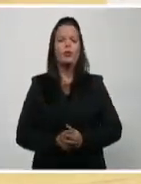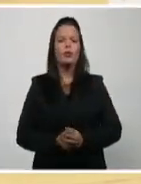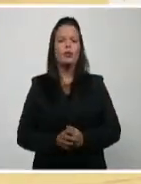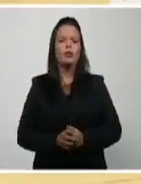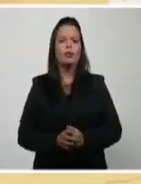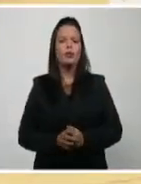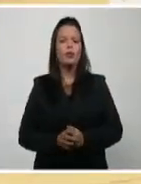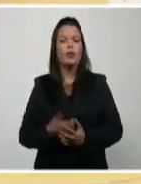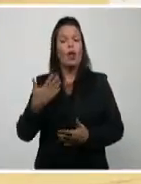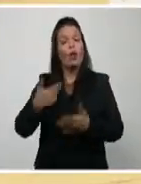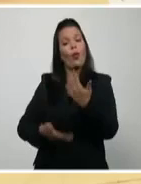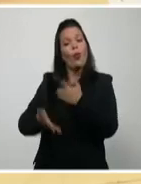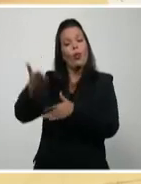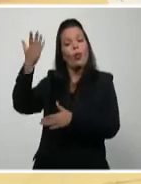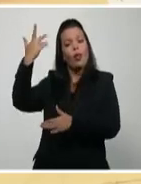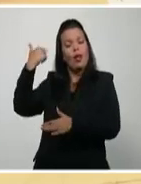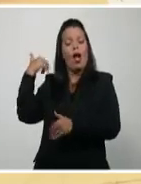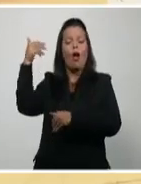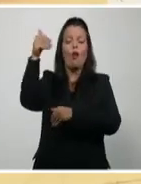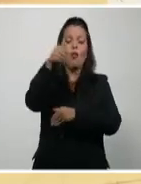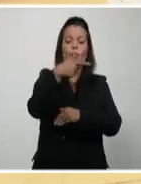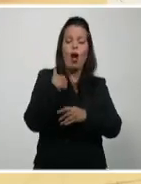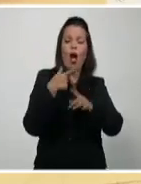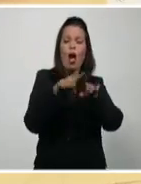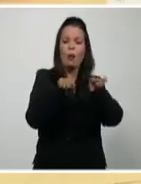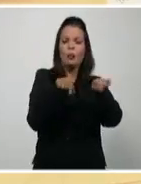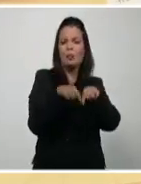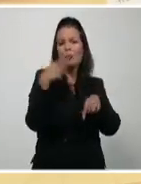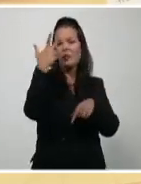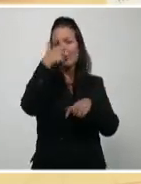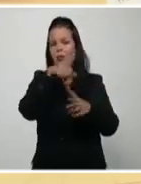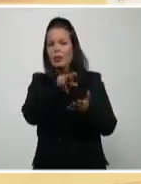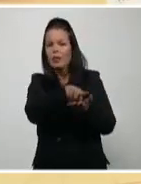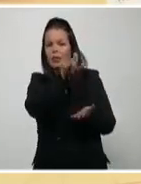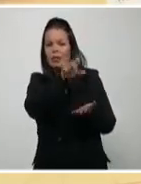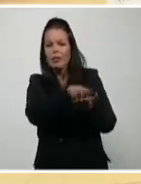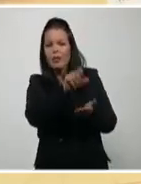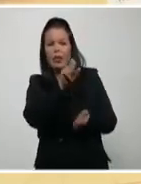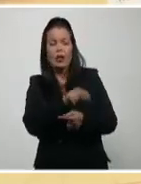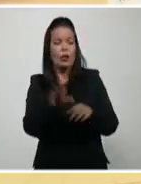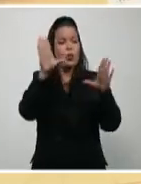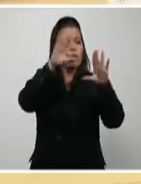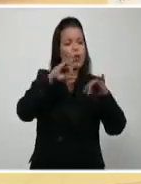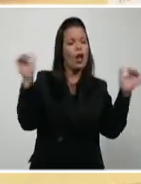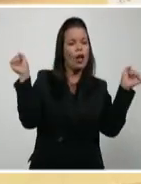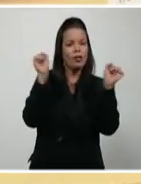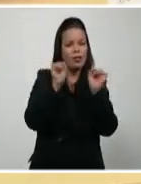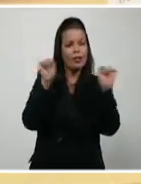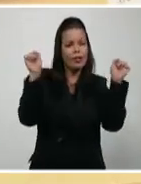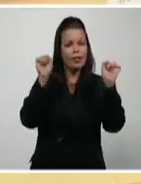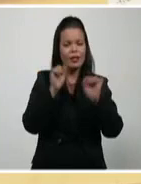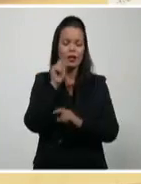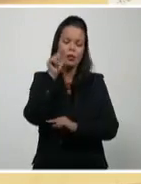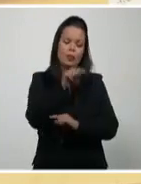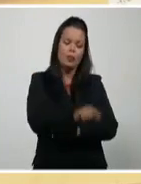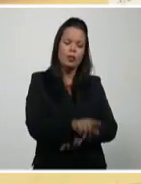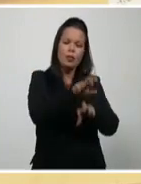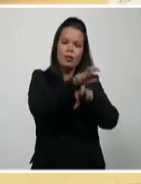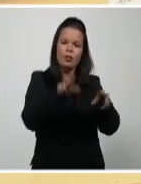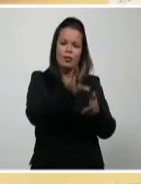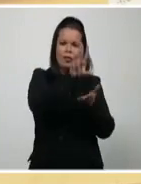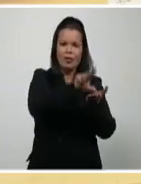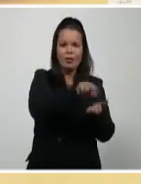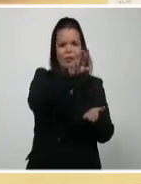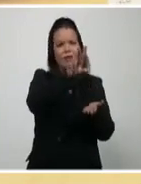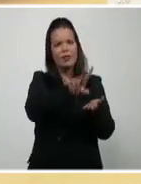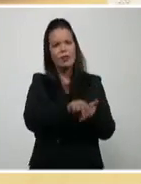mi cuarto, oscuro grillito, la noche era fría, y el pobre grillito